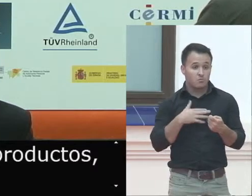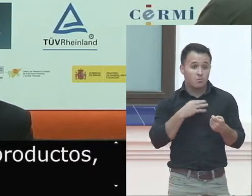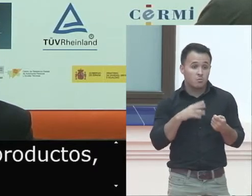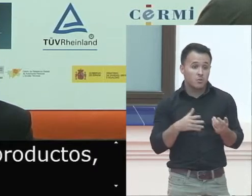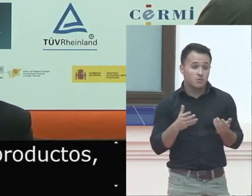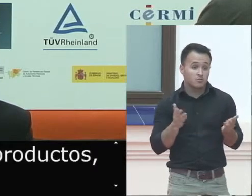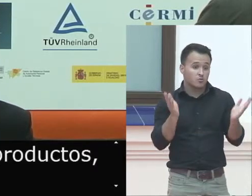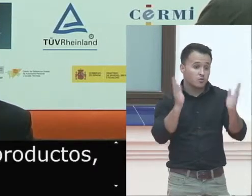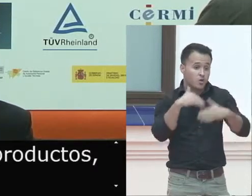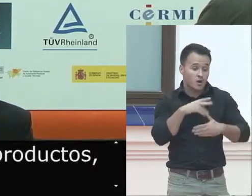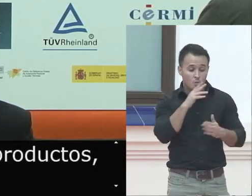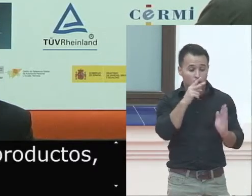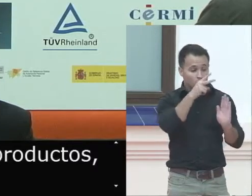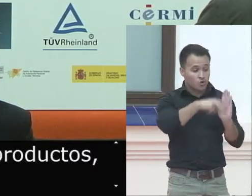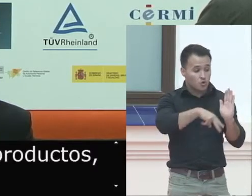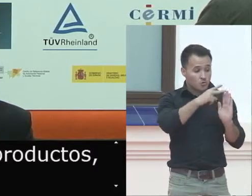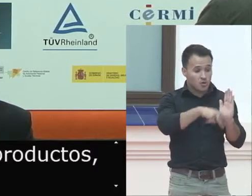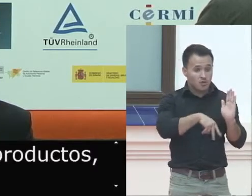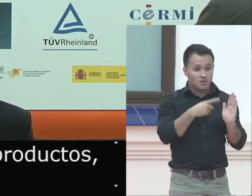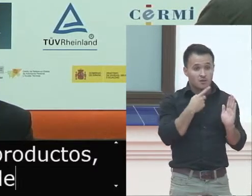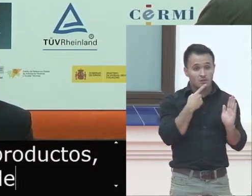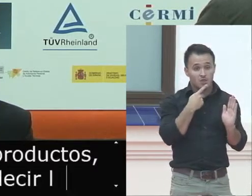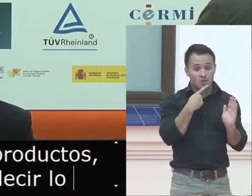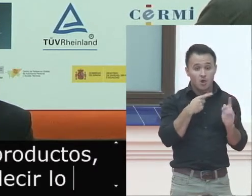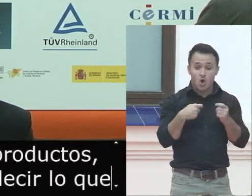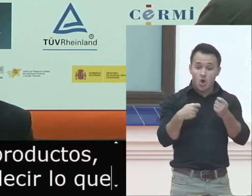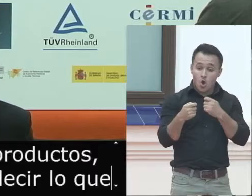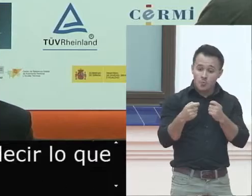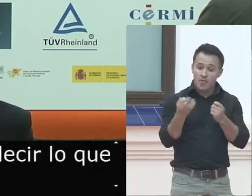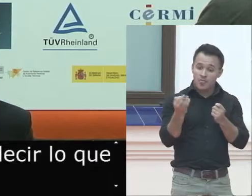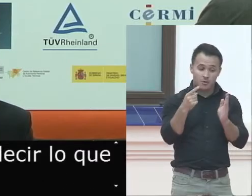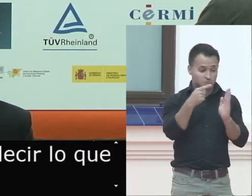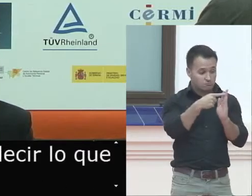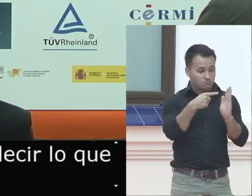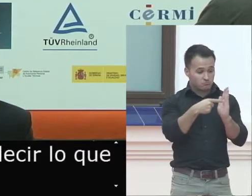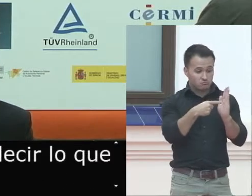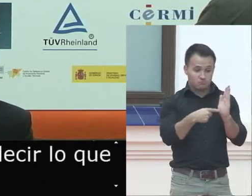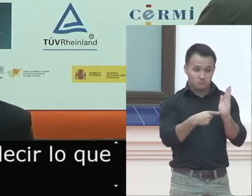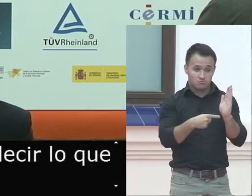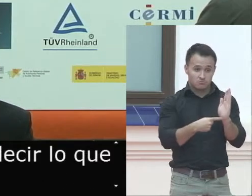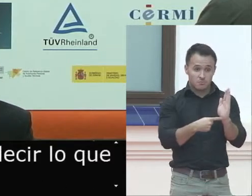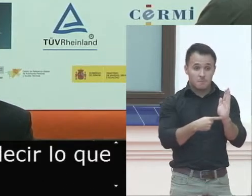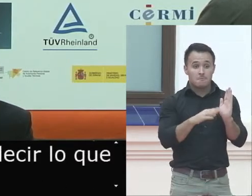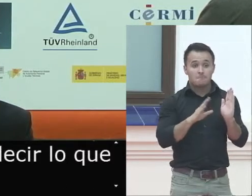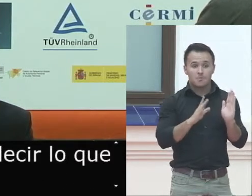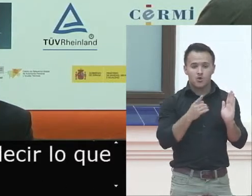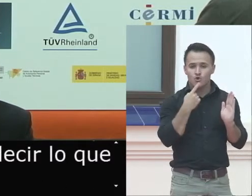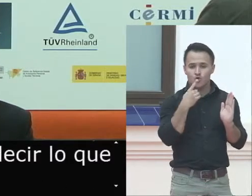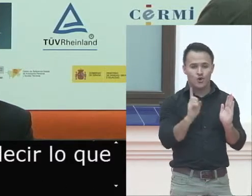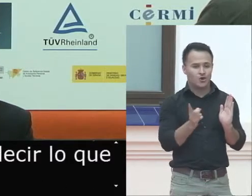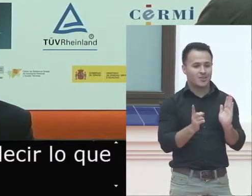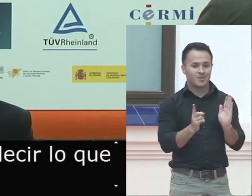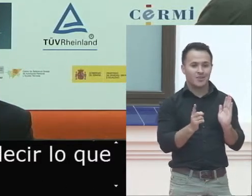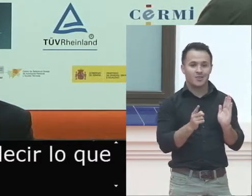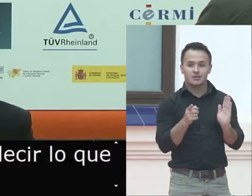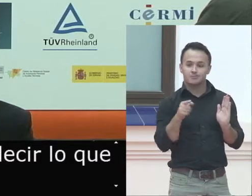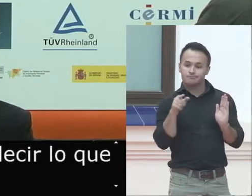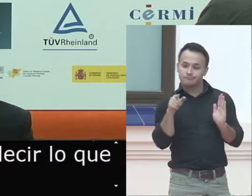la norma puede decir lo que vamos a comprar, pero no dice que